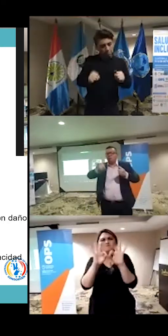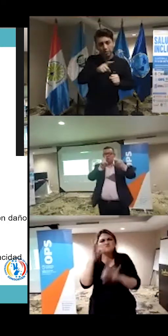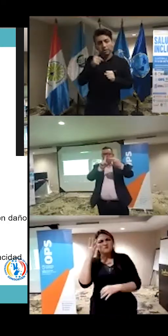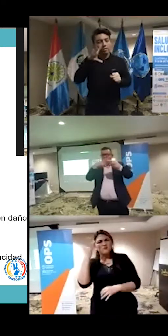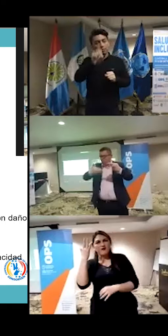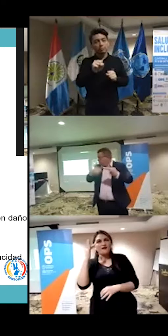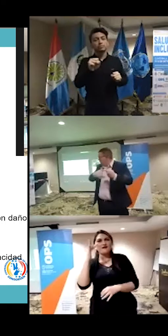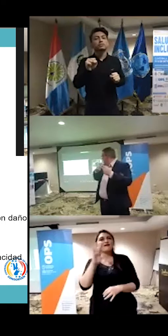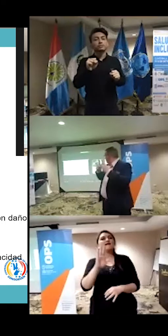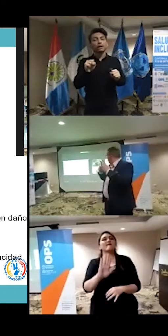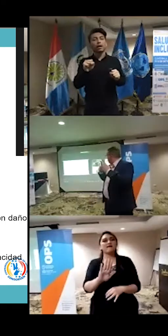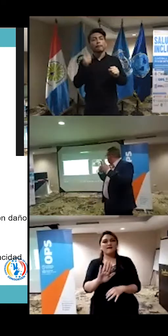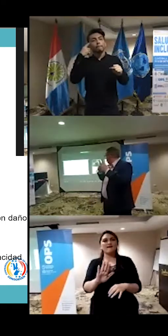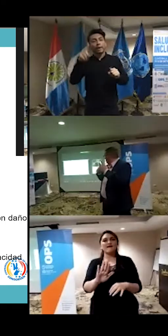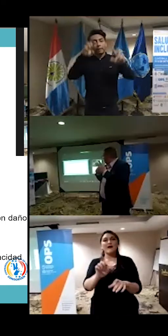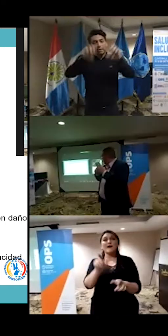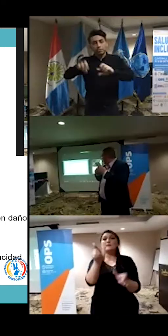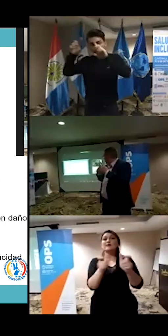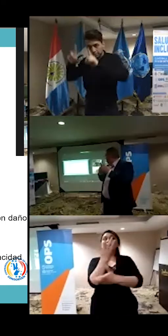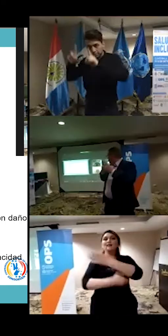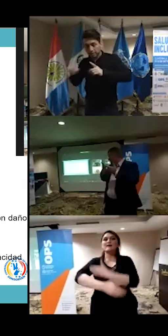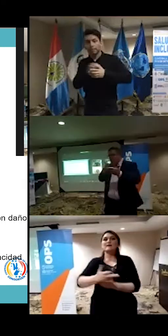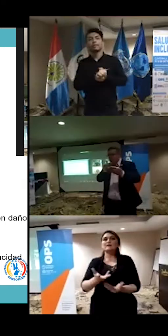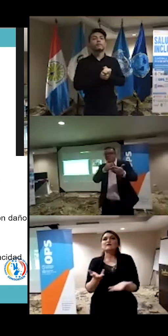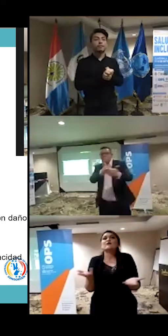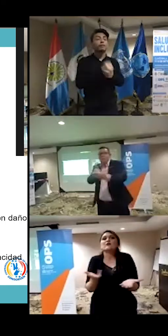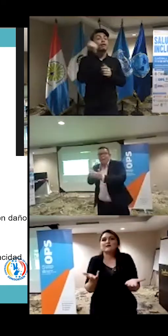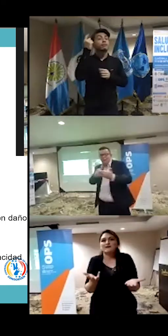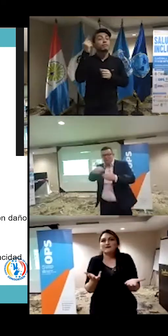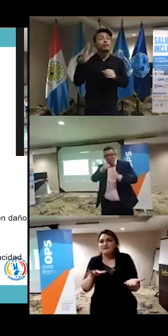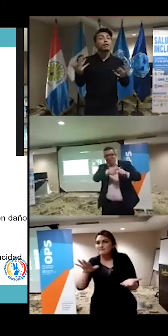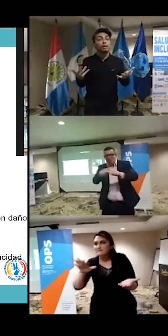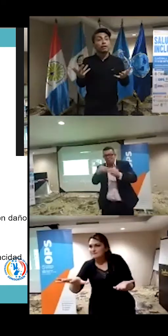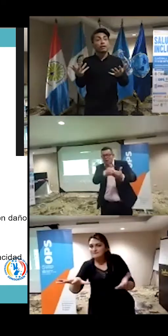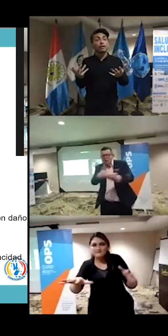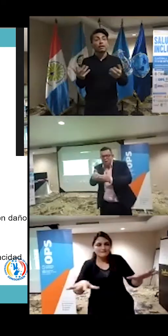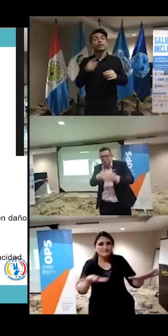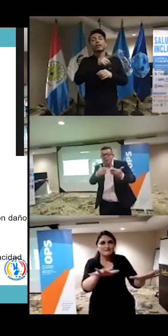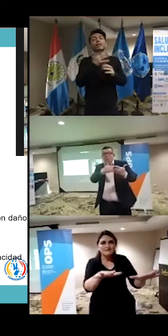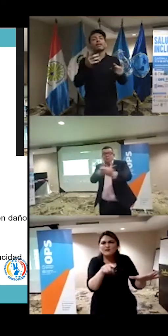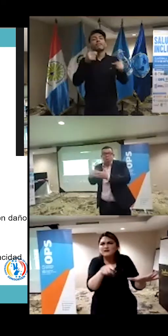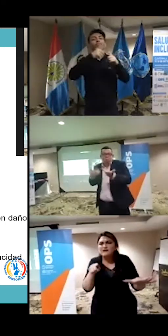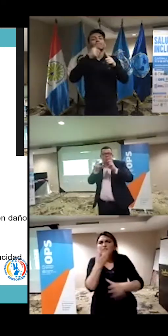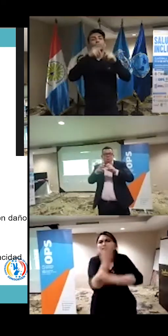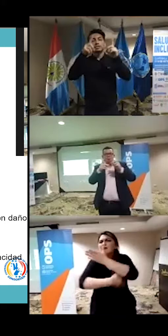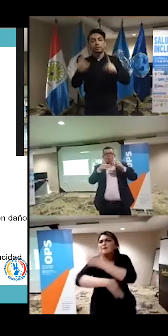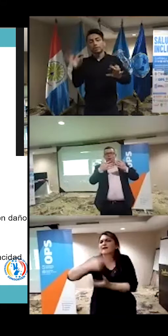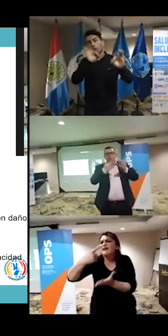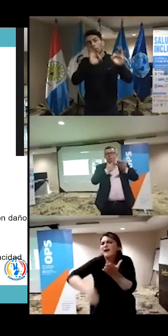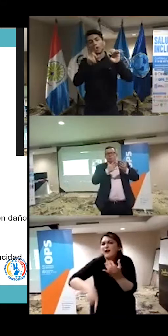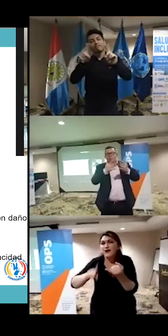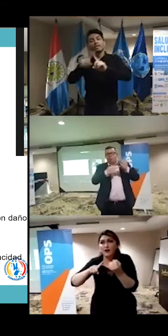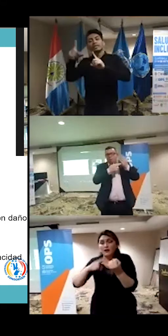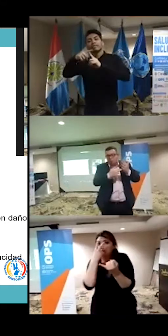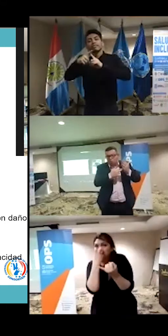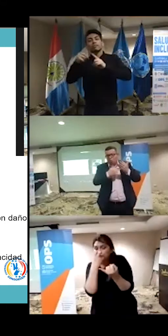y caracterizar a la población con discapacidad. Entender el tipo de discapacidad o los diferentes tipos de discapacidad que